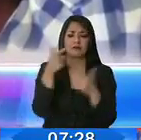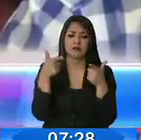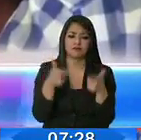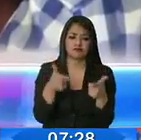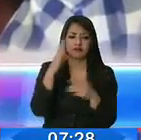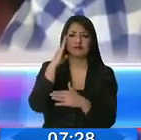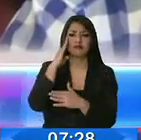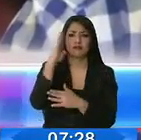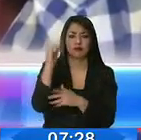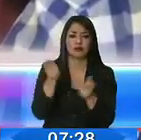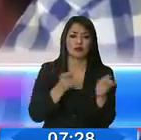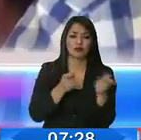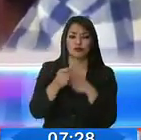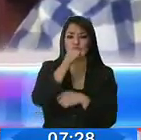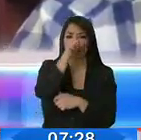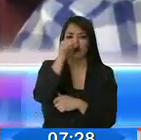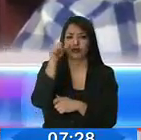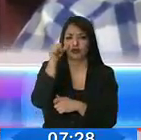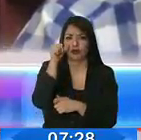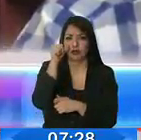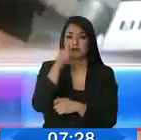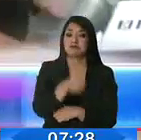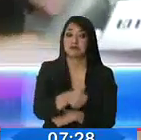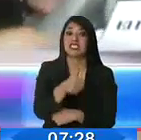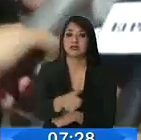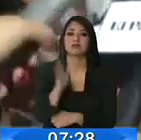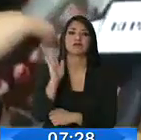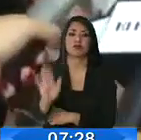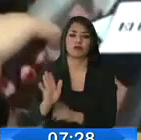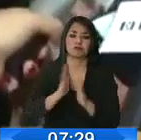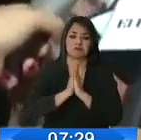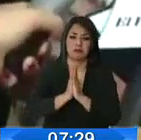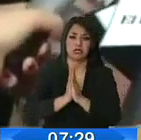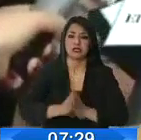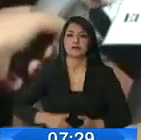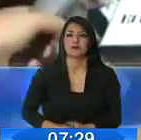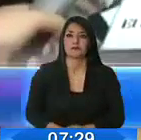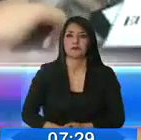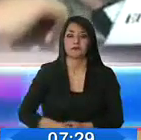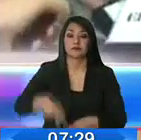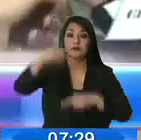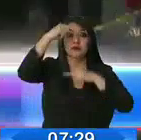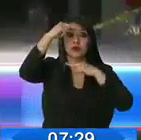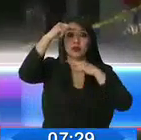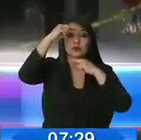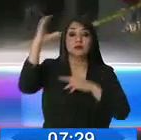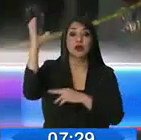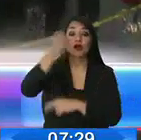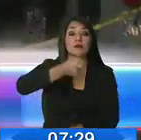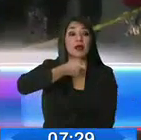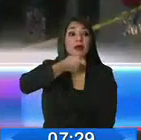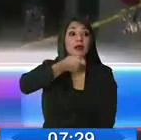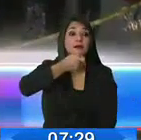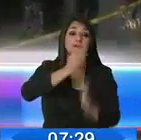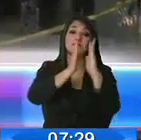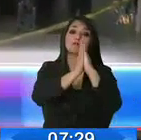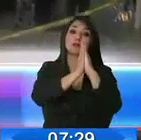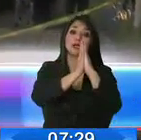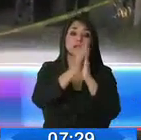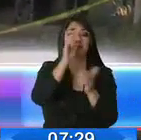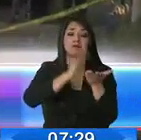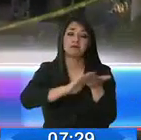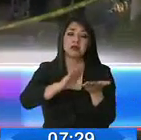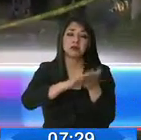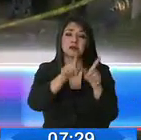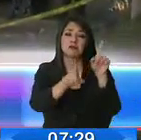policía antinarcótico solicitado por ella misma. En conversación con medios colombianos, la mujer pidió perdón a las familias de los fallecidos y